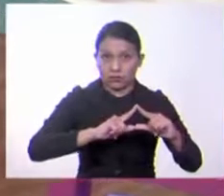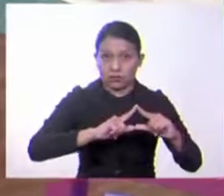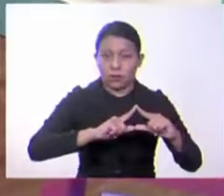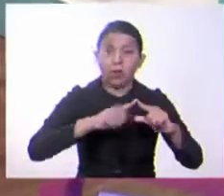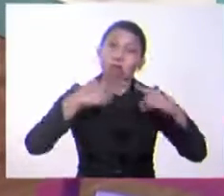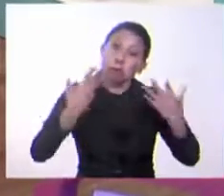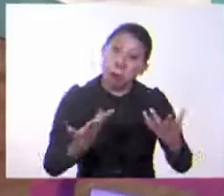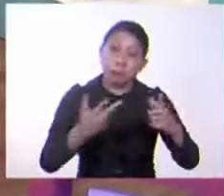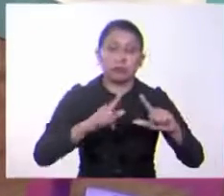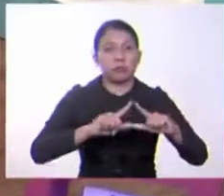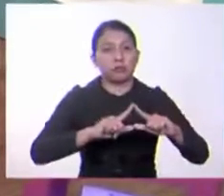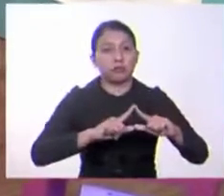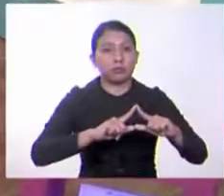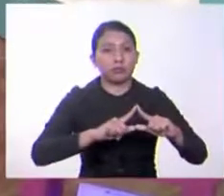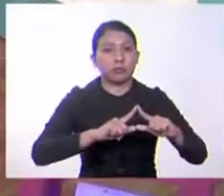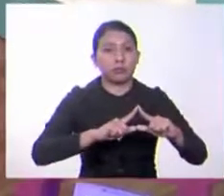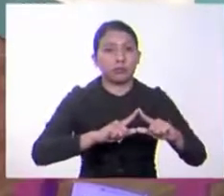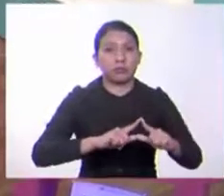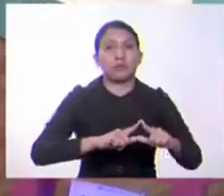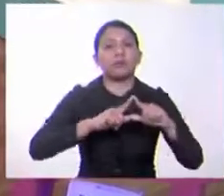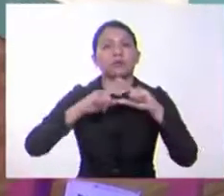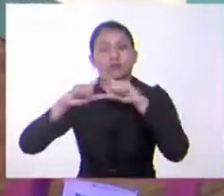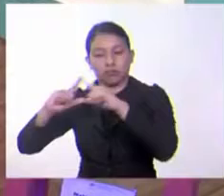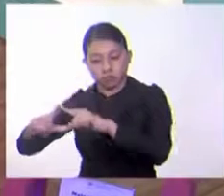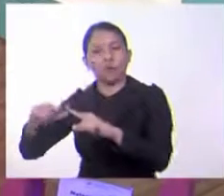entonces es isósceles.